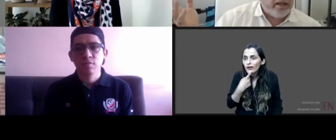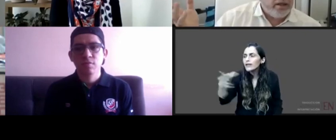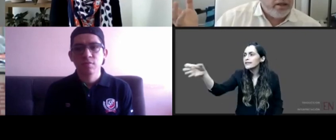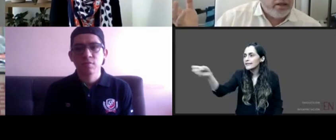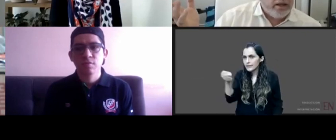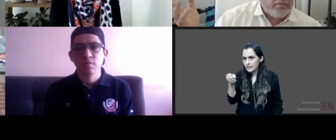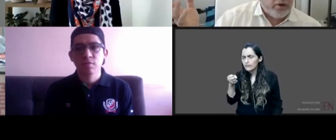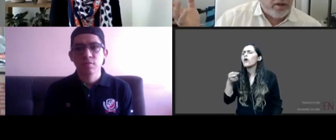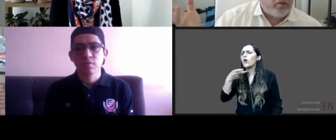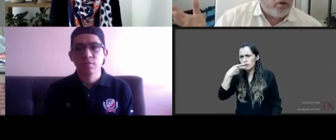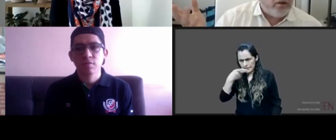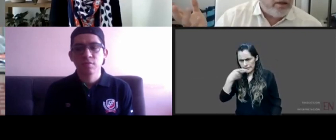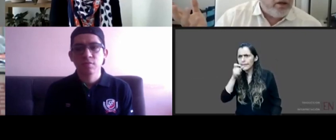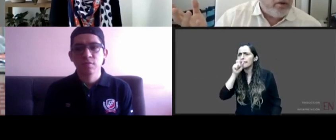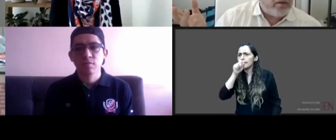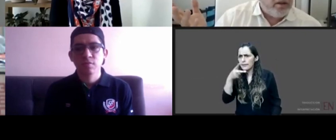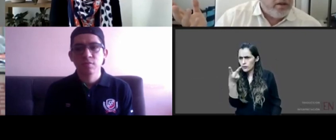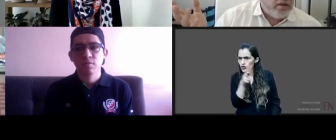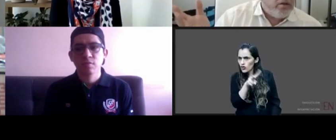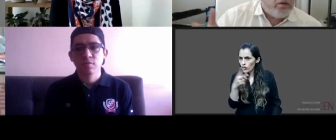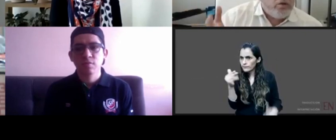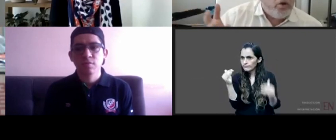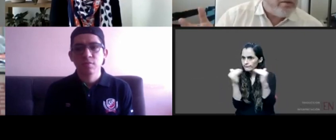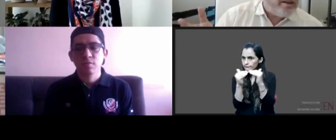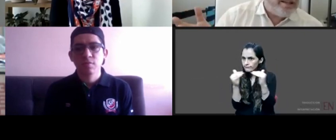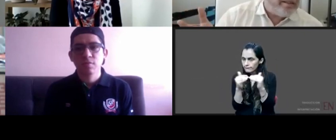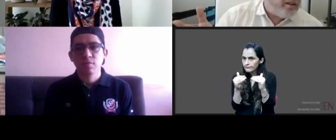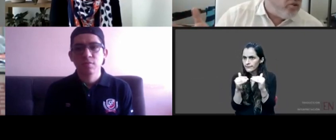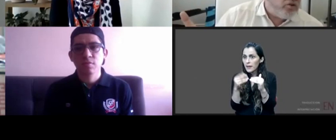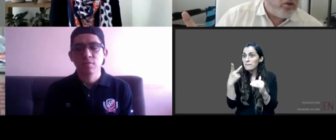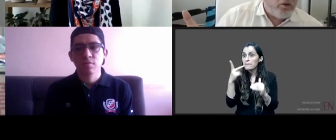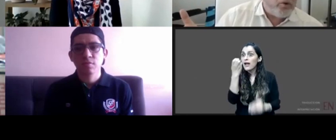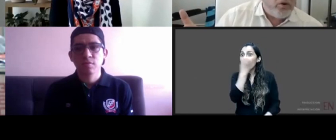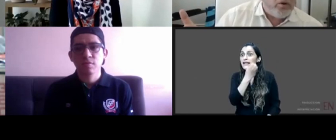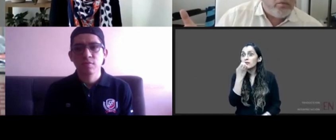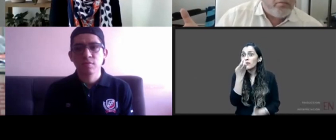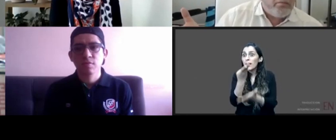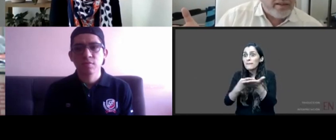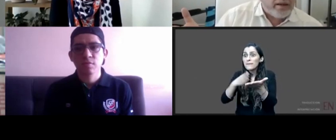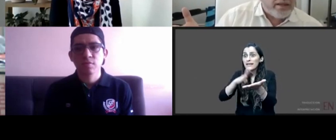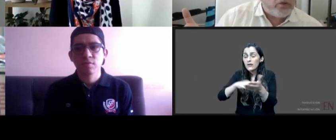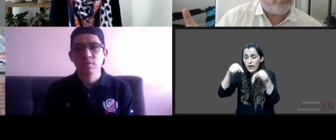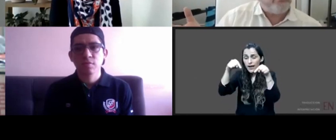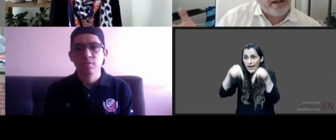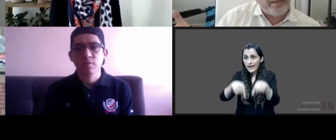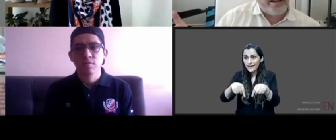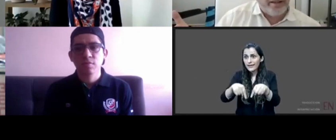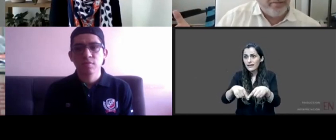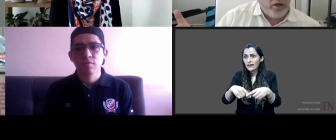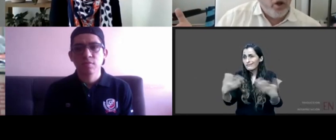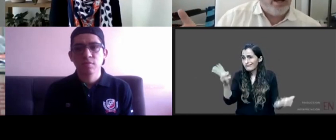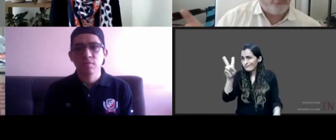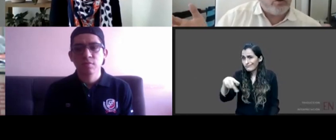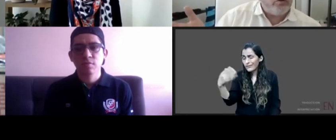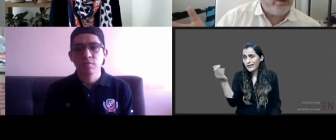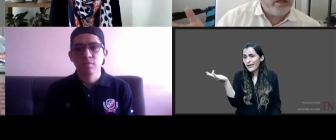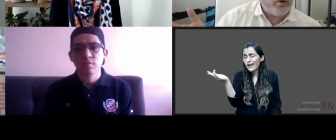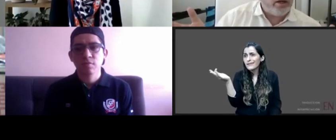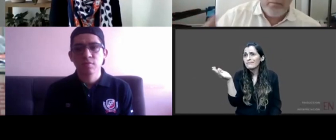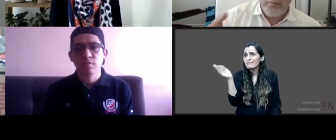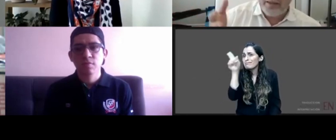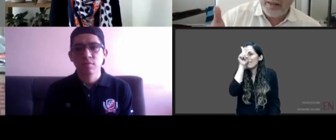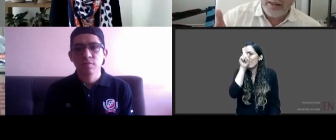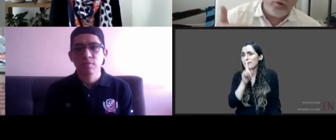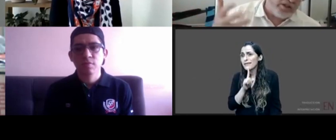sucesivamente. Pero las escuelas bilingües no deberían de ser lo que son hoy por hoy, básicamente una farsa. La educación